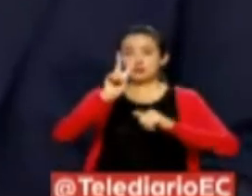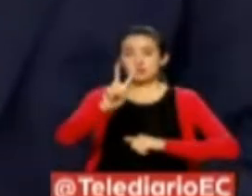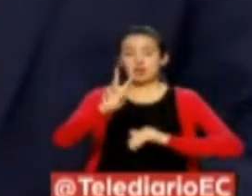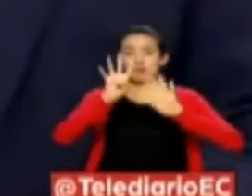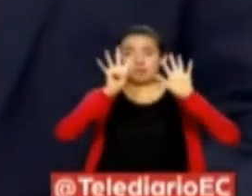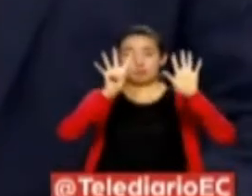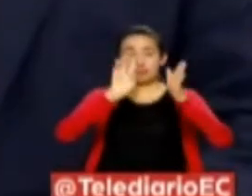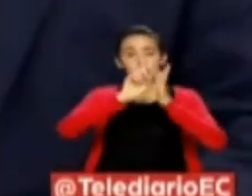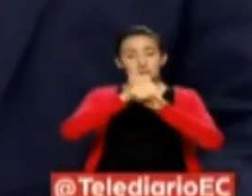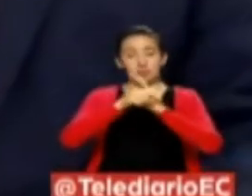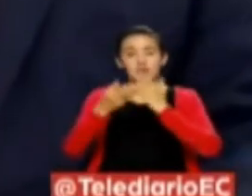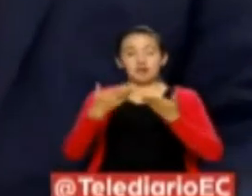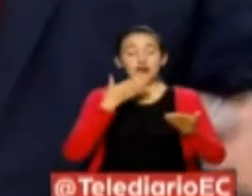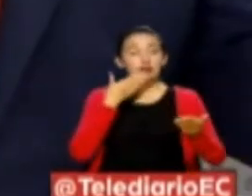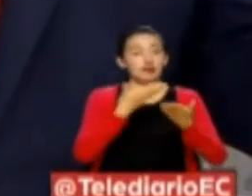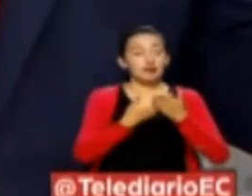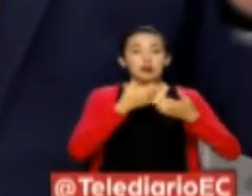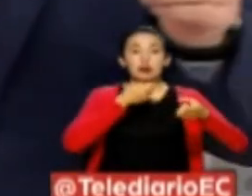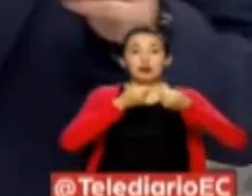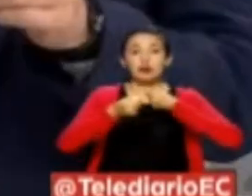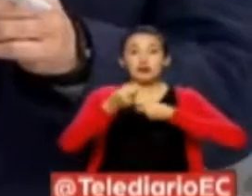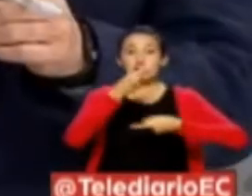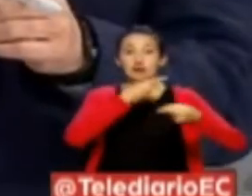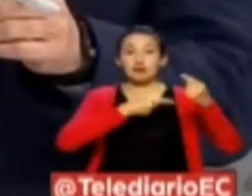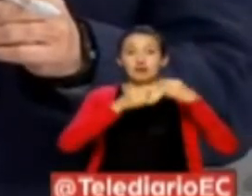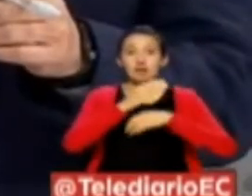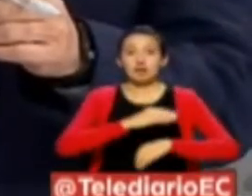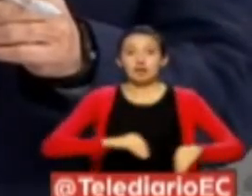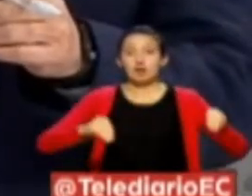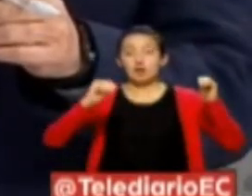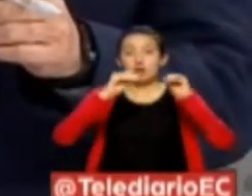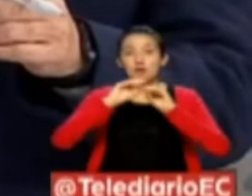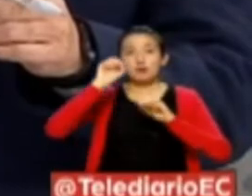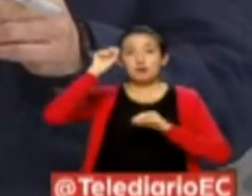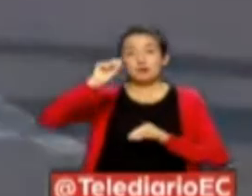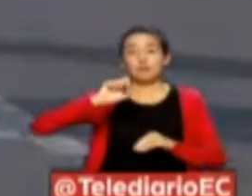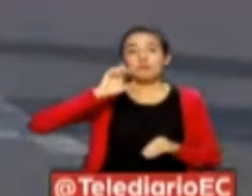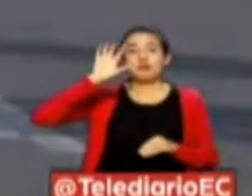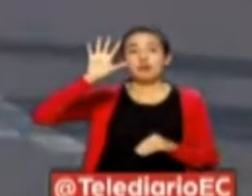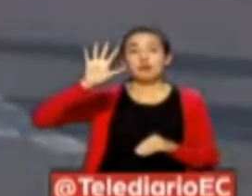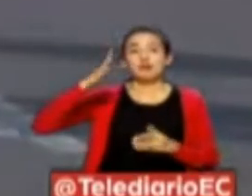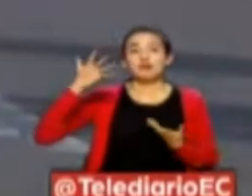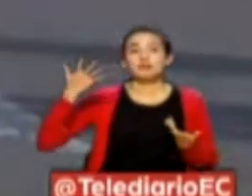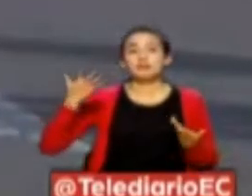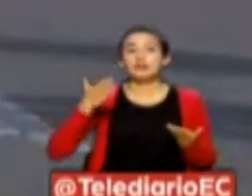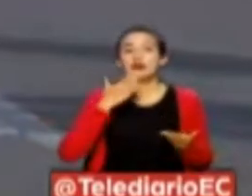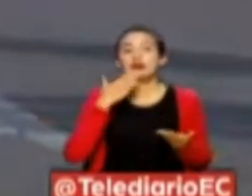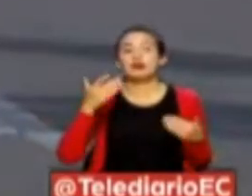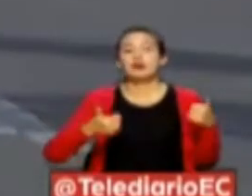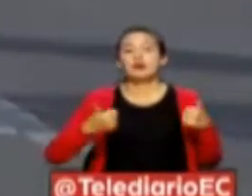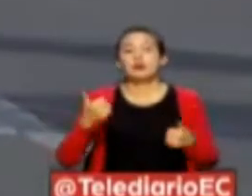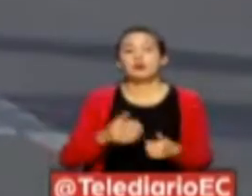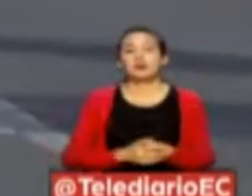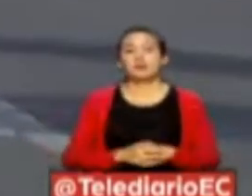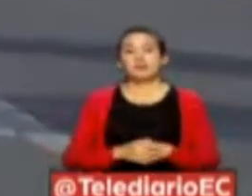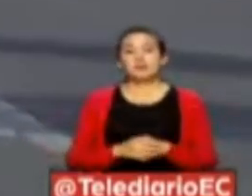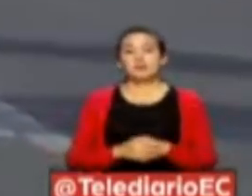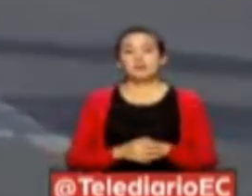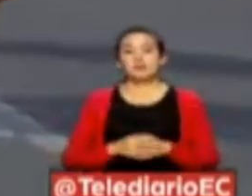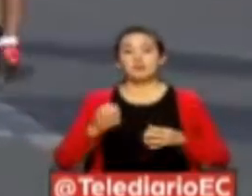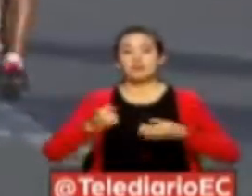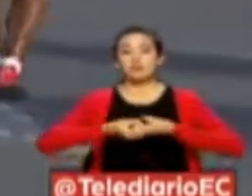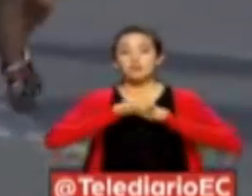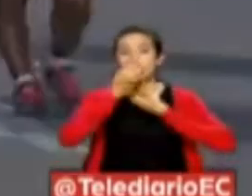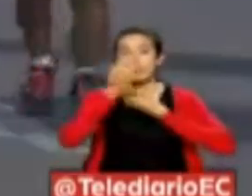minutos gracias por estar aquí no sé si tenemos más imágenes de lo que está ocurriendo en cochabamba en bolivia alguna